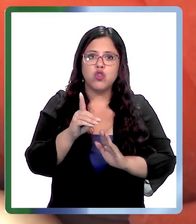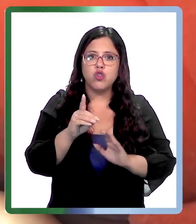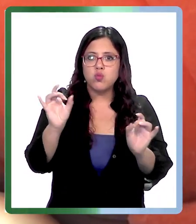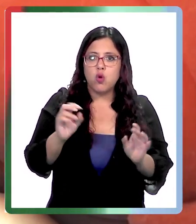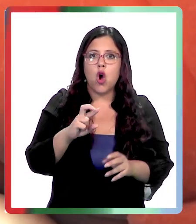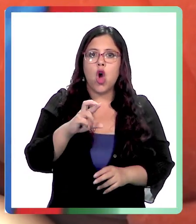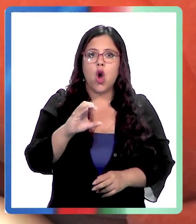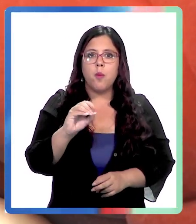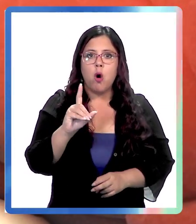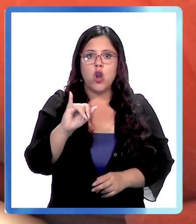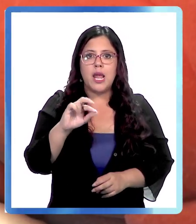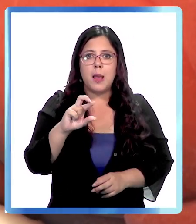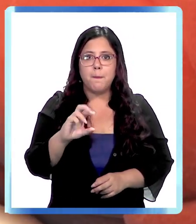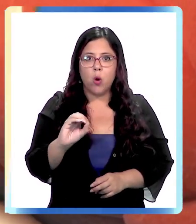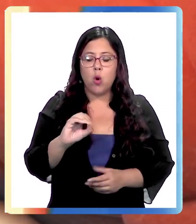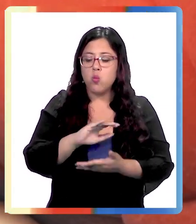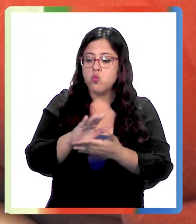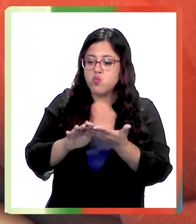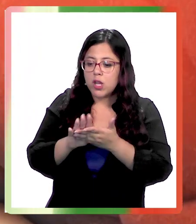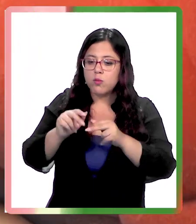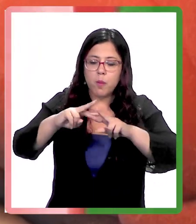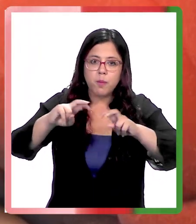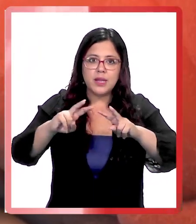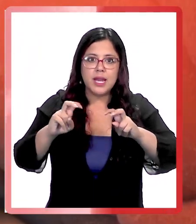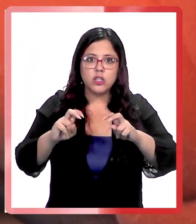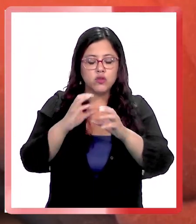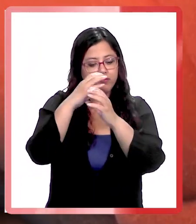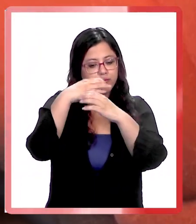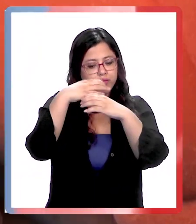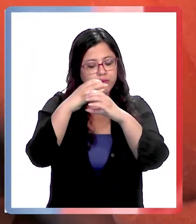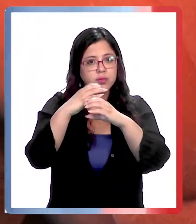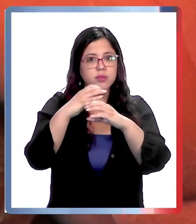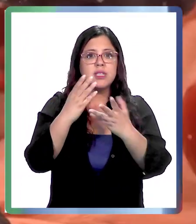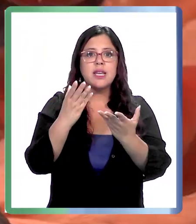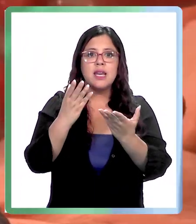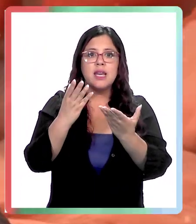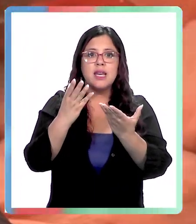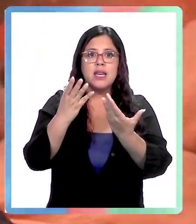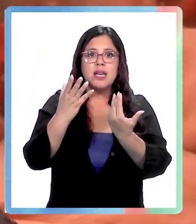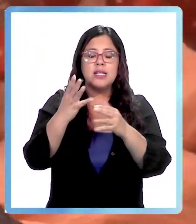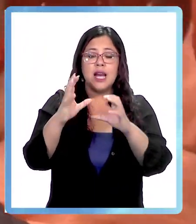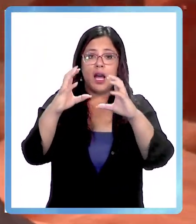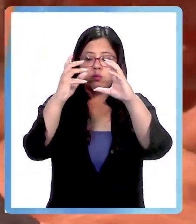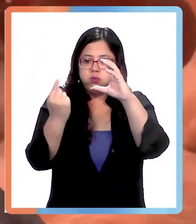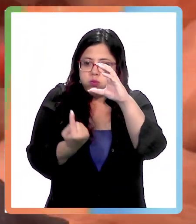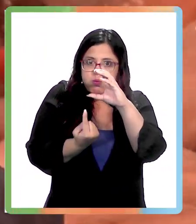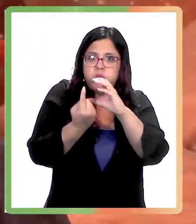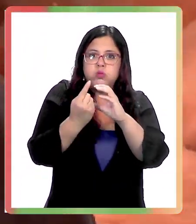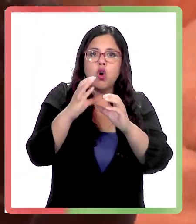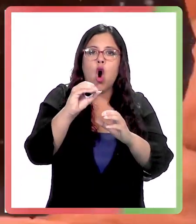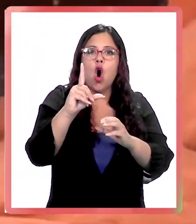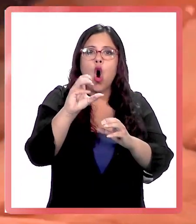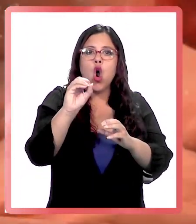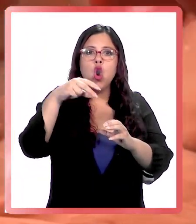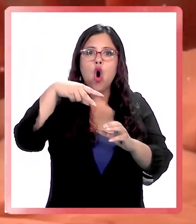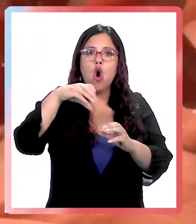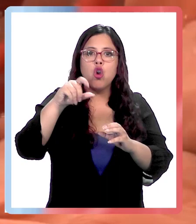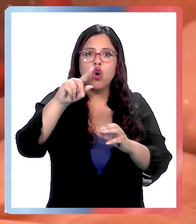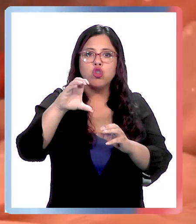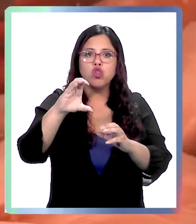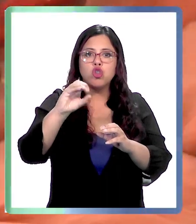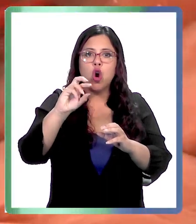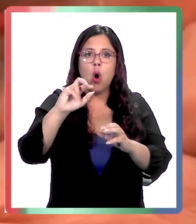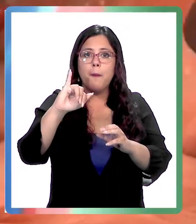desarrollar pólipos de colon. Entonces, si le hacemos un estudio endoscópico, una colonoscopía, lo más probable es que en esos pacientes